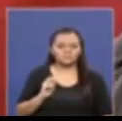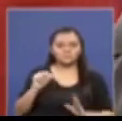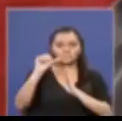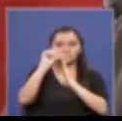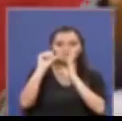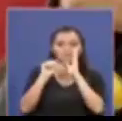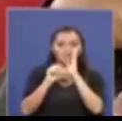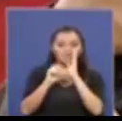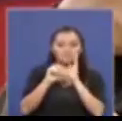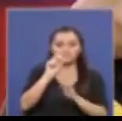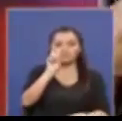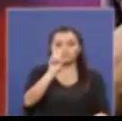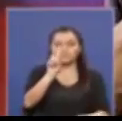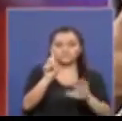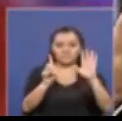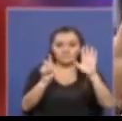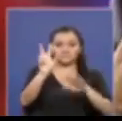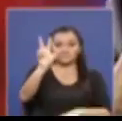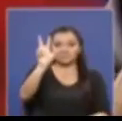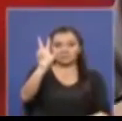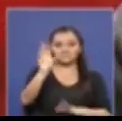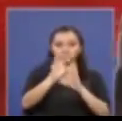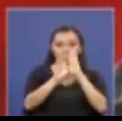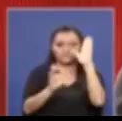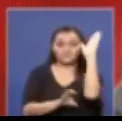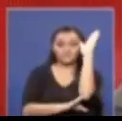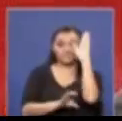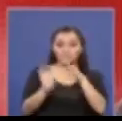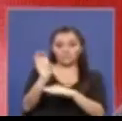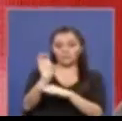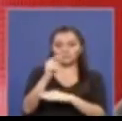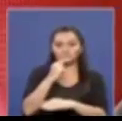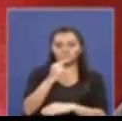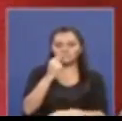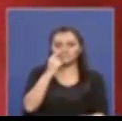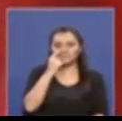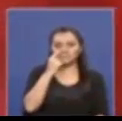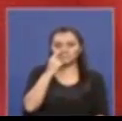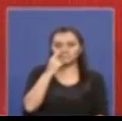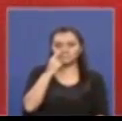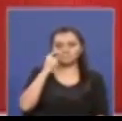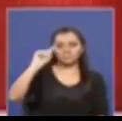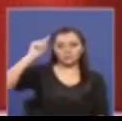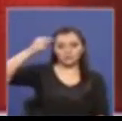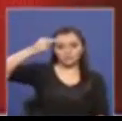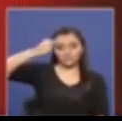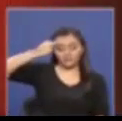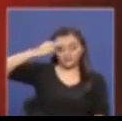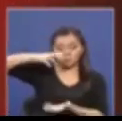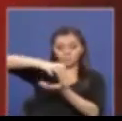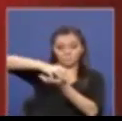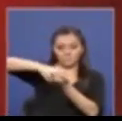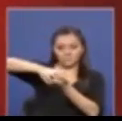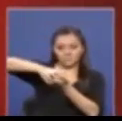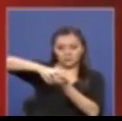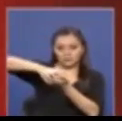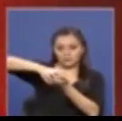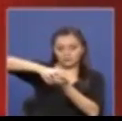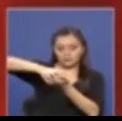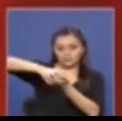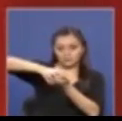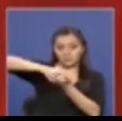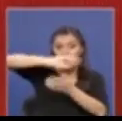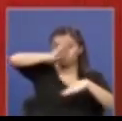Artículo 263, Constitución de la República. Los gobiernos provinciales, no el gobierno